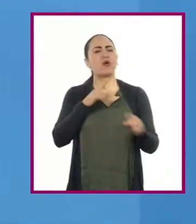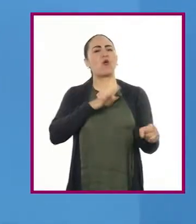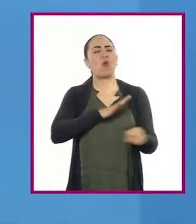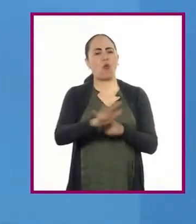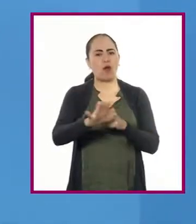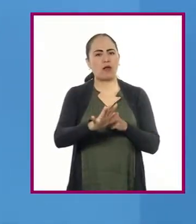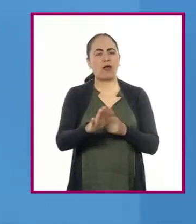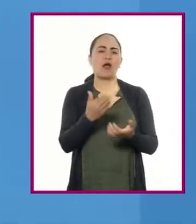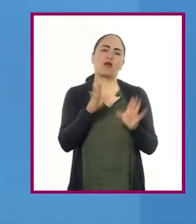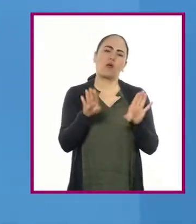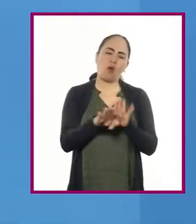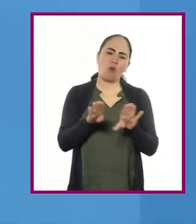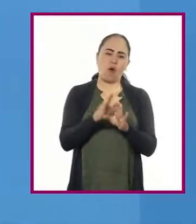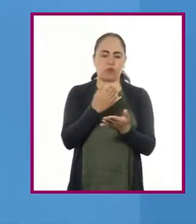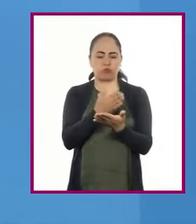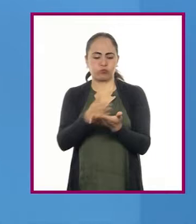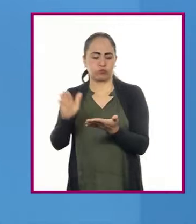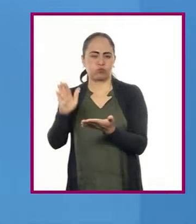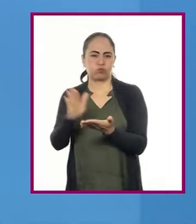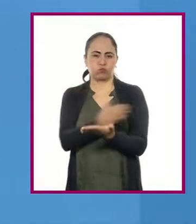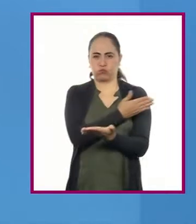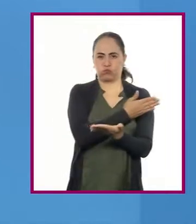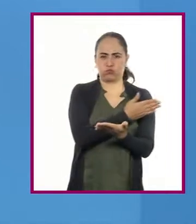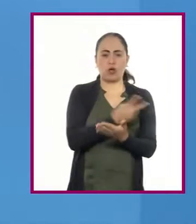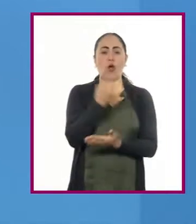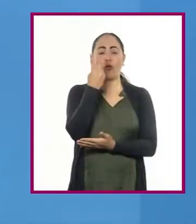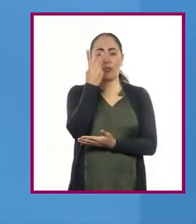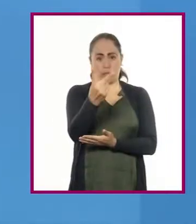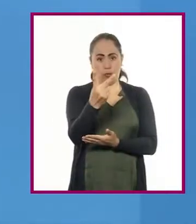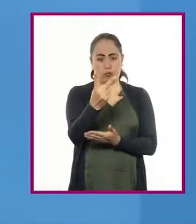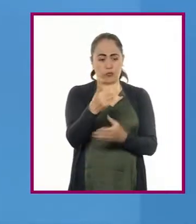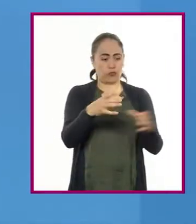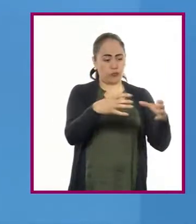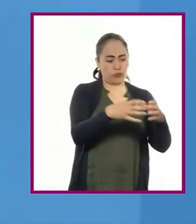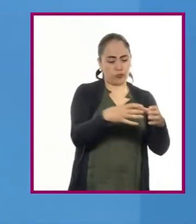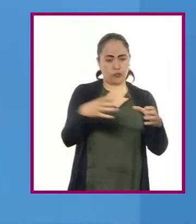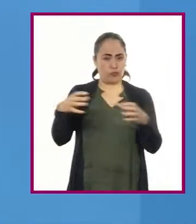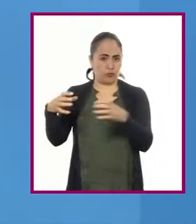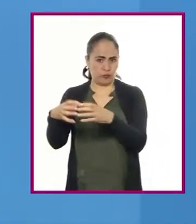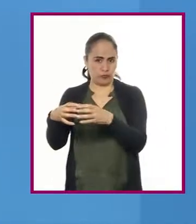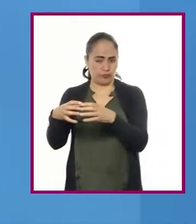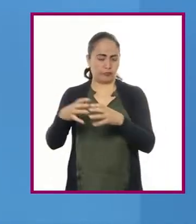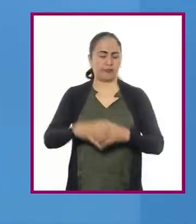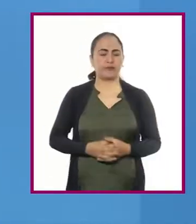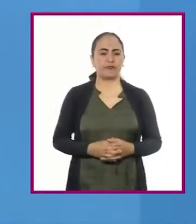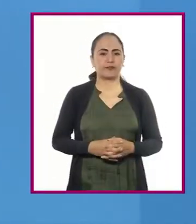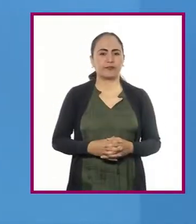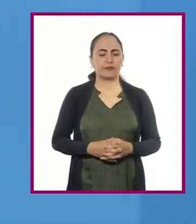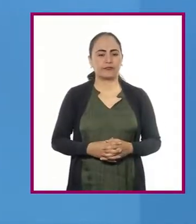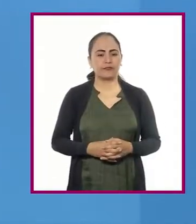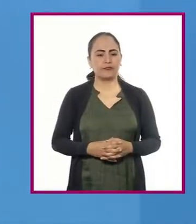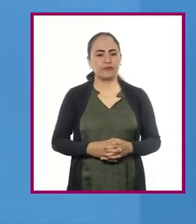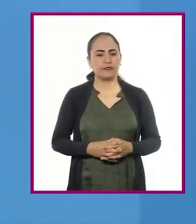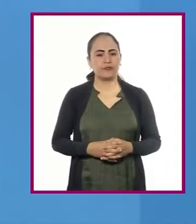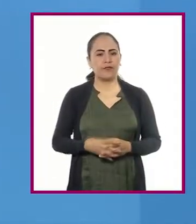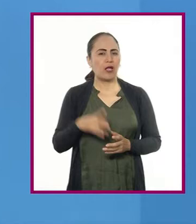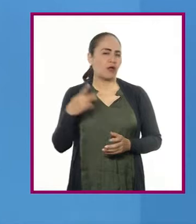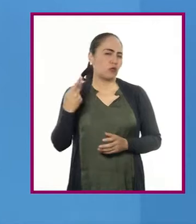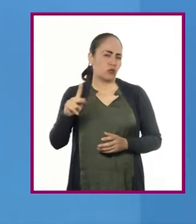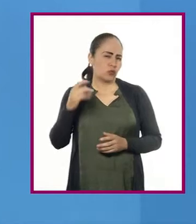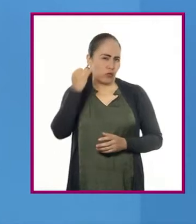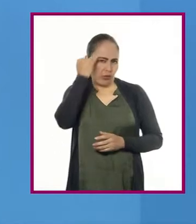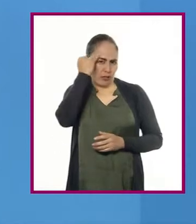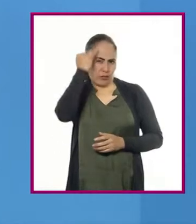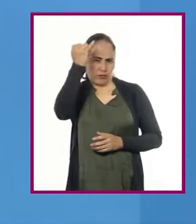la separación del cuerpo social en dos divisiones o repúblicas. Esto a partir de la idea de